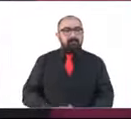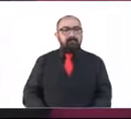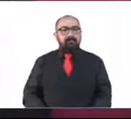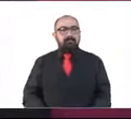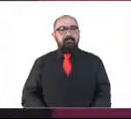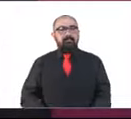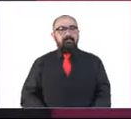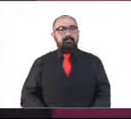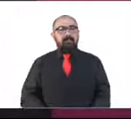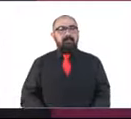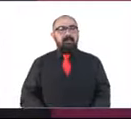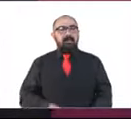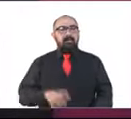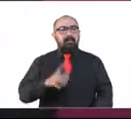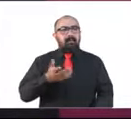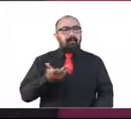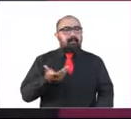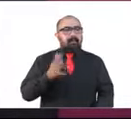En la CAME,